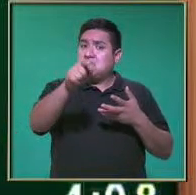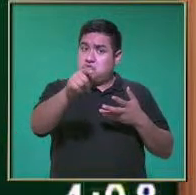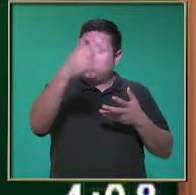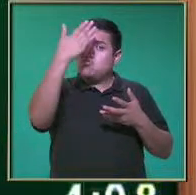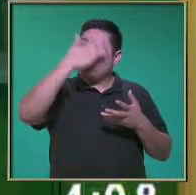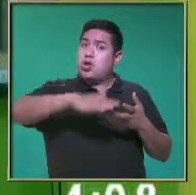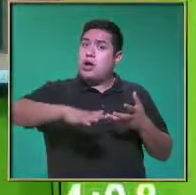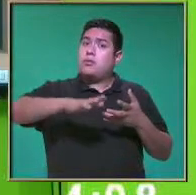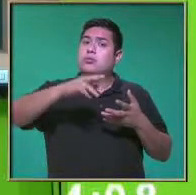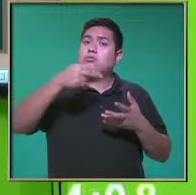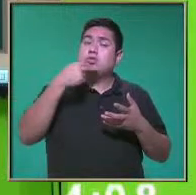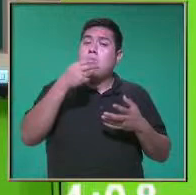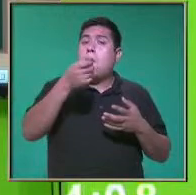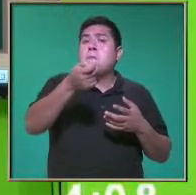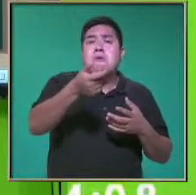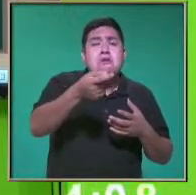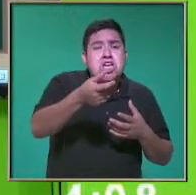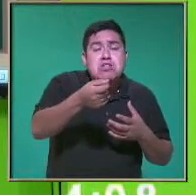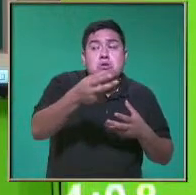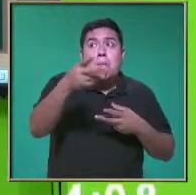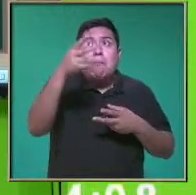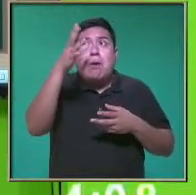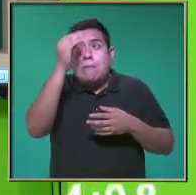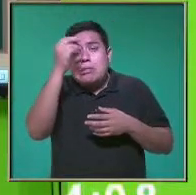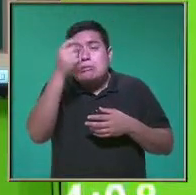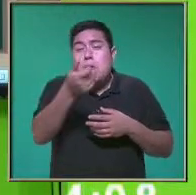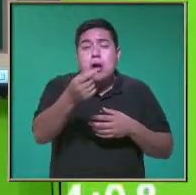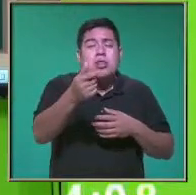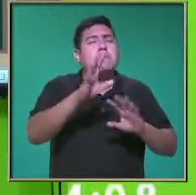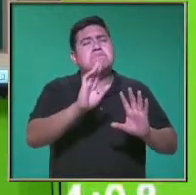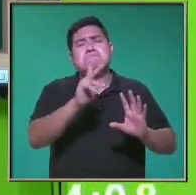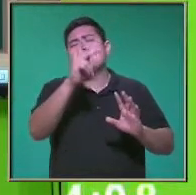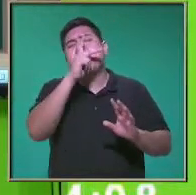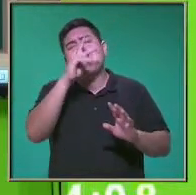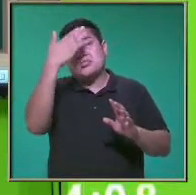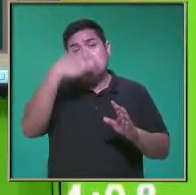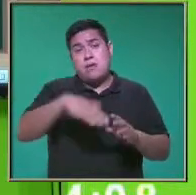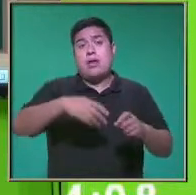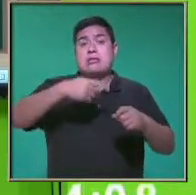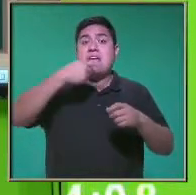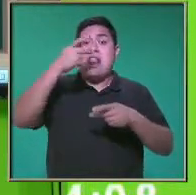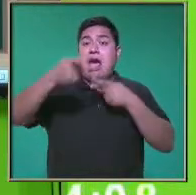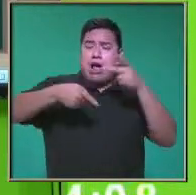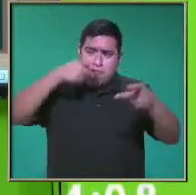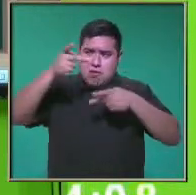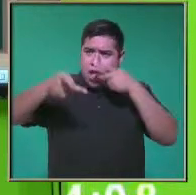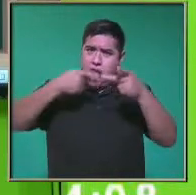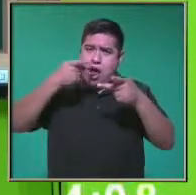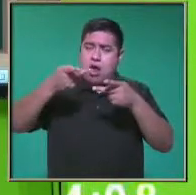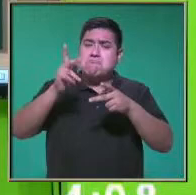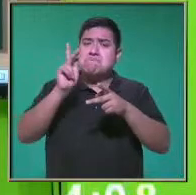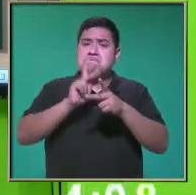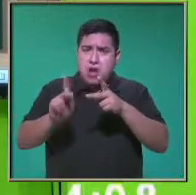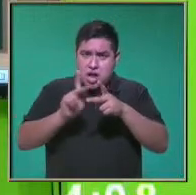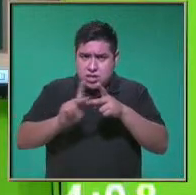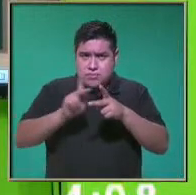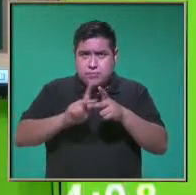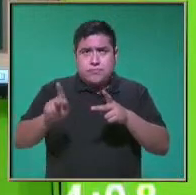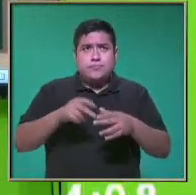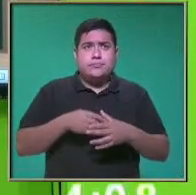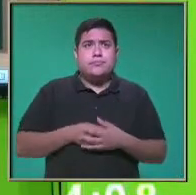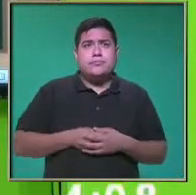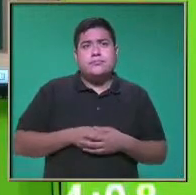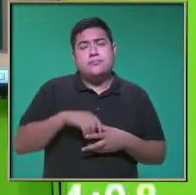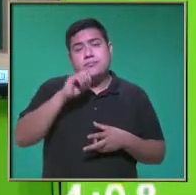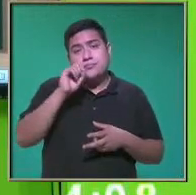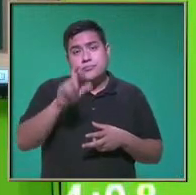vocabulario, así sea poco, no importa. Utiliza las palabras que tengas, ponlas en práctica en oraciones sencillas. Don't be afraid to